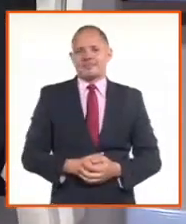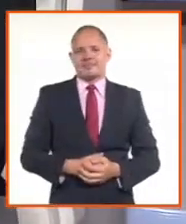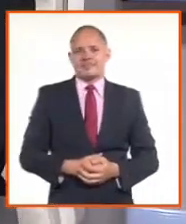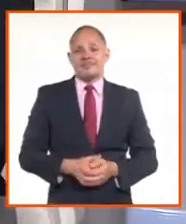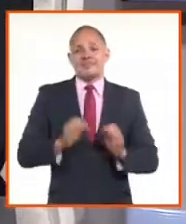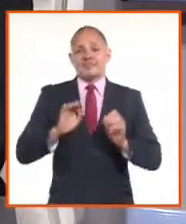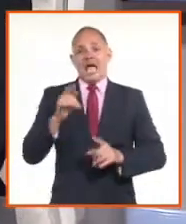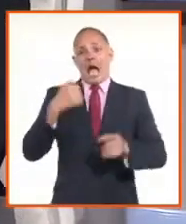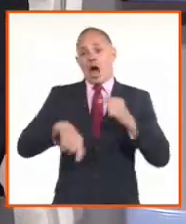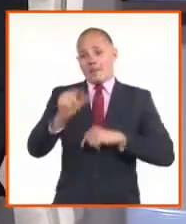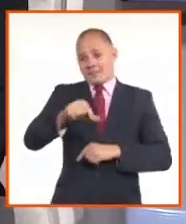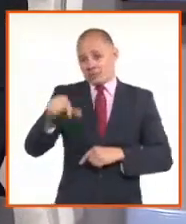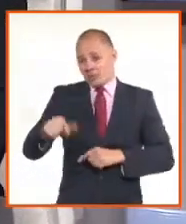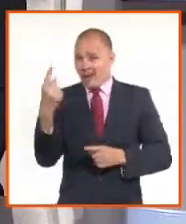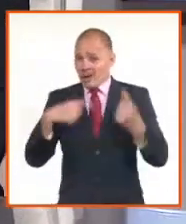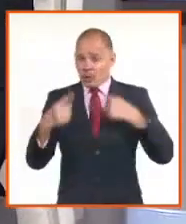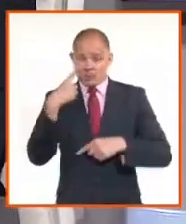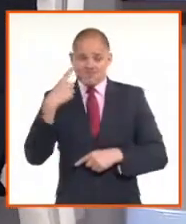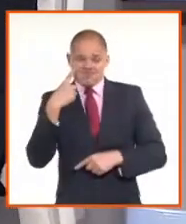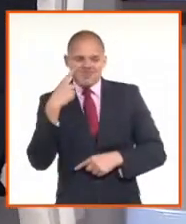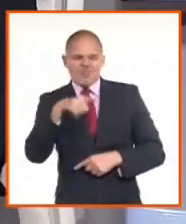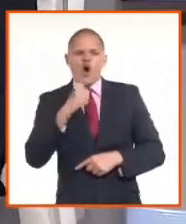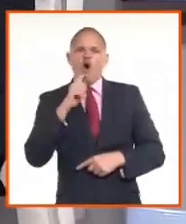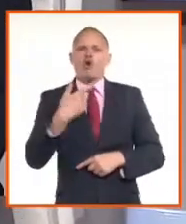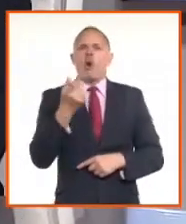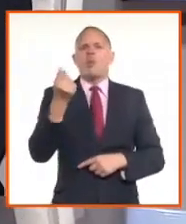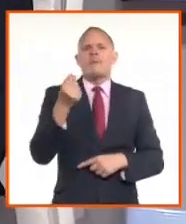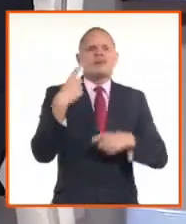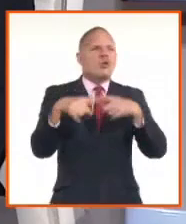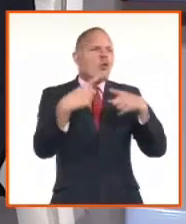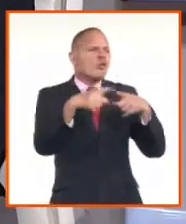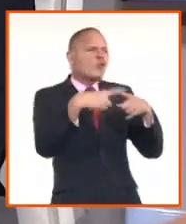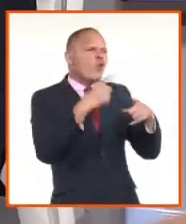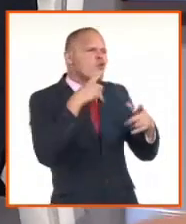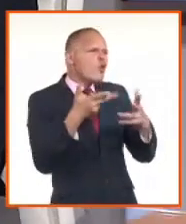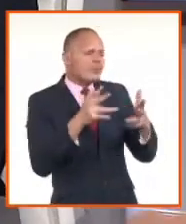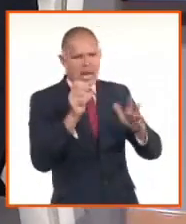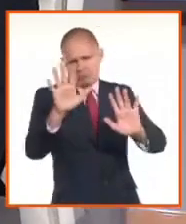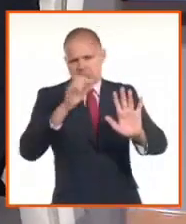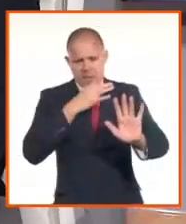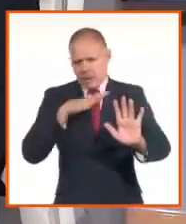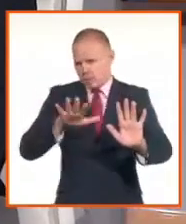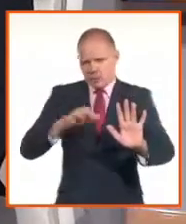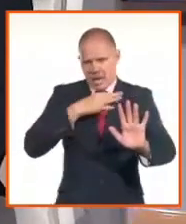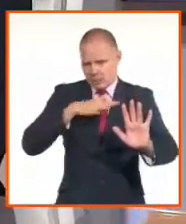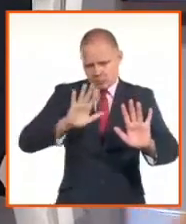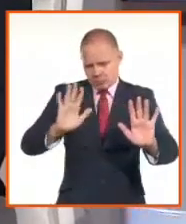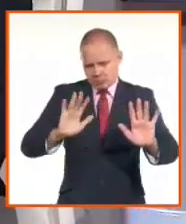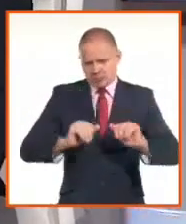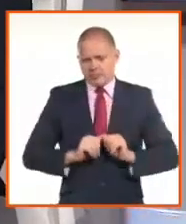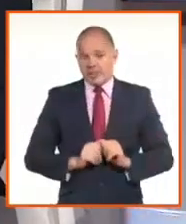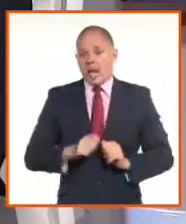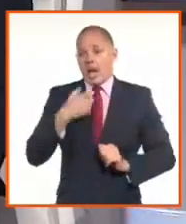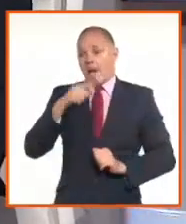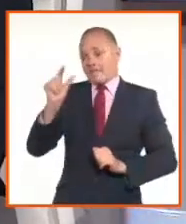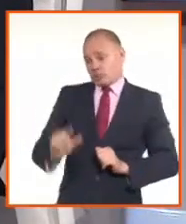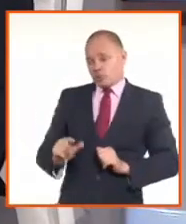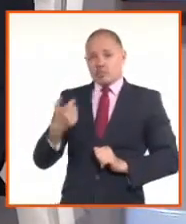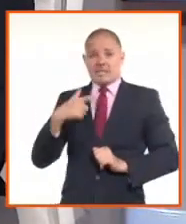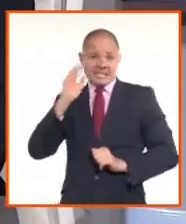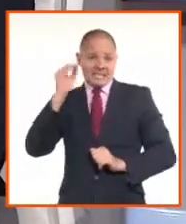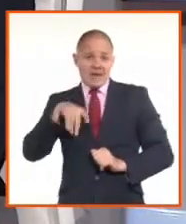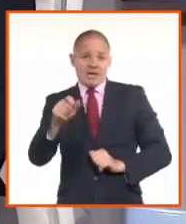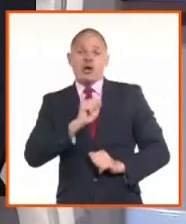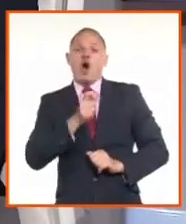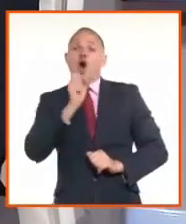nos crea no sólo una instrucción los precios relativos pongo un ejemplo una persona que compra de un litro de gasolina a 30